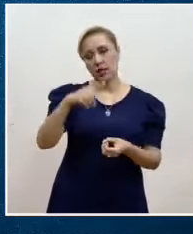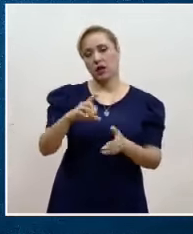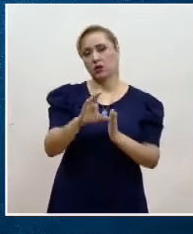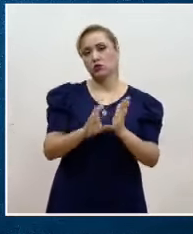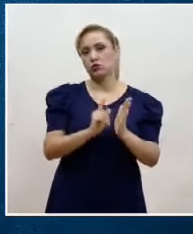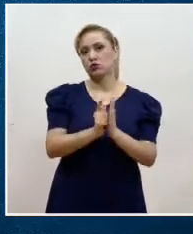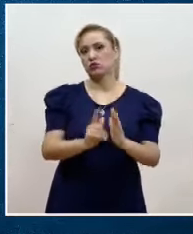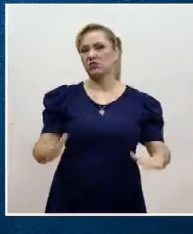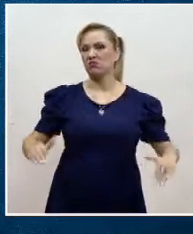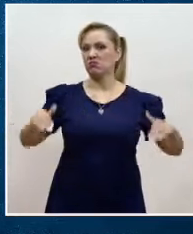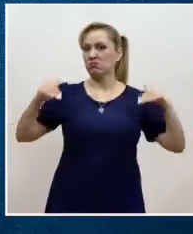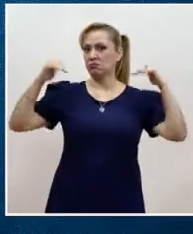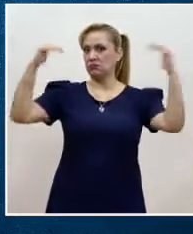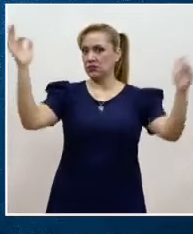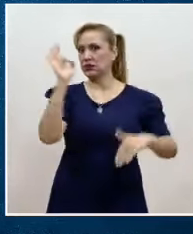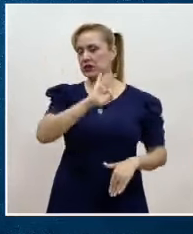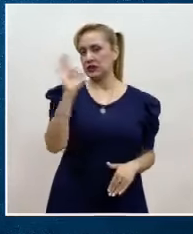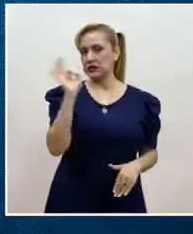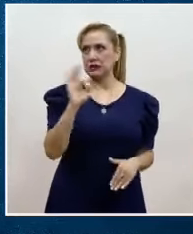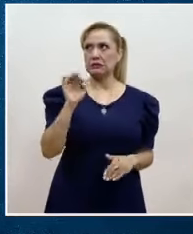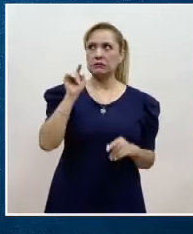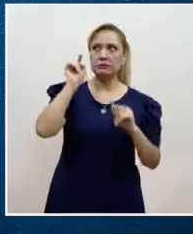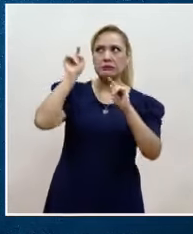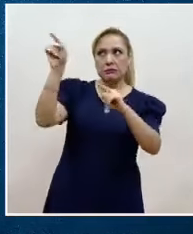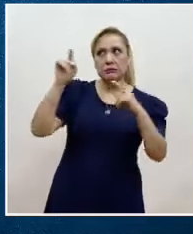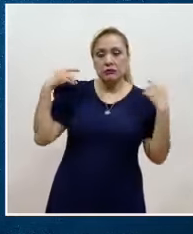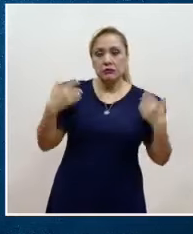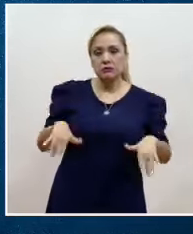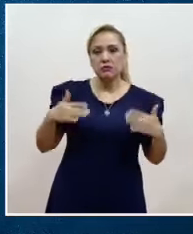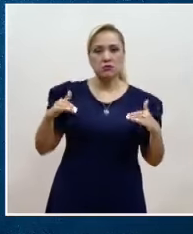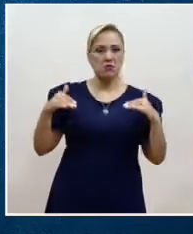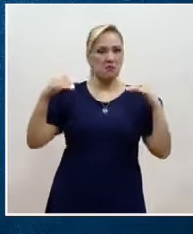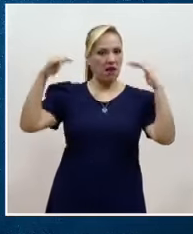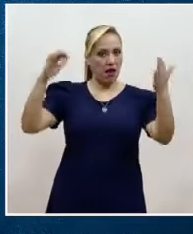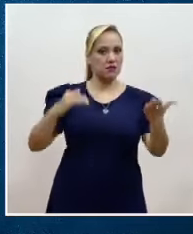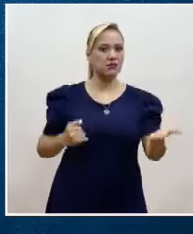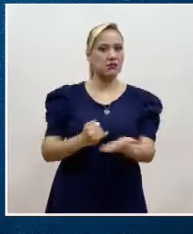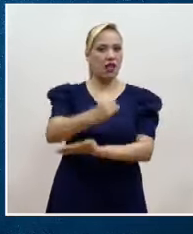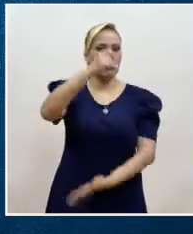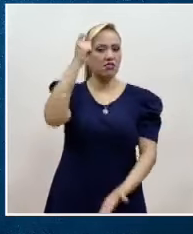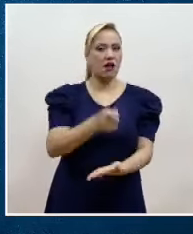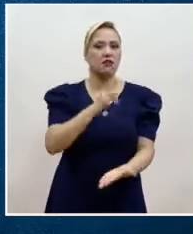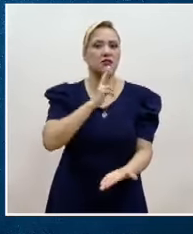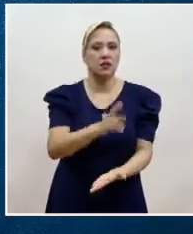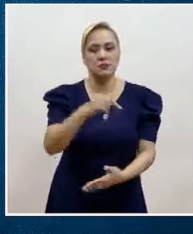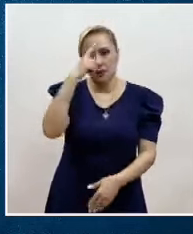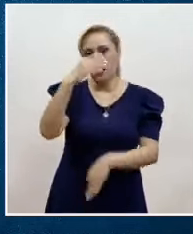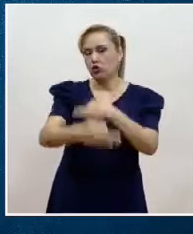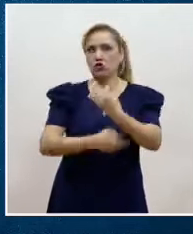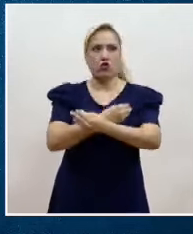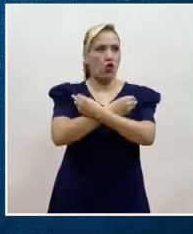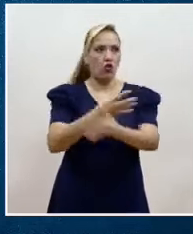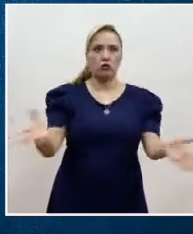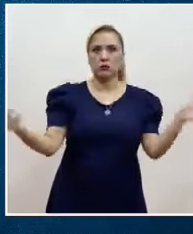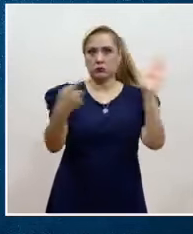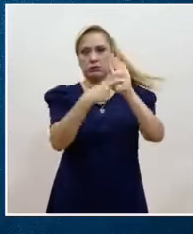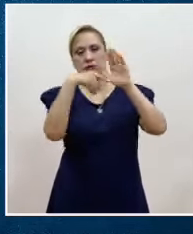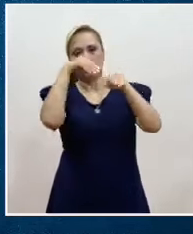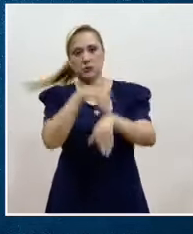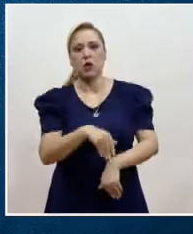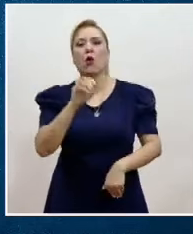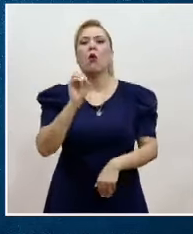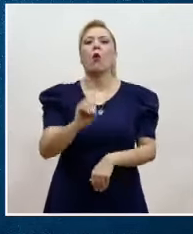¿no? O sea, si estamos generando juicios o, bueno, sentencias que le aplican a todo el mundo, ¿por qué no abrir no solamente a amicus curiae, sino